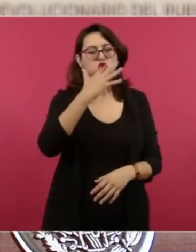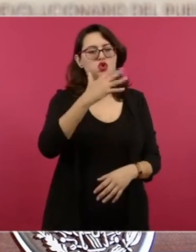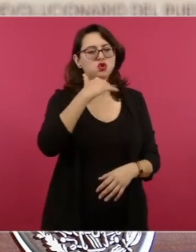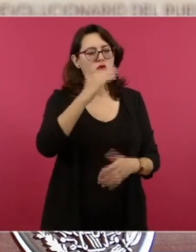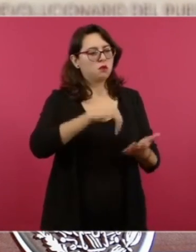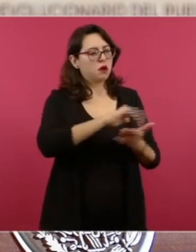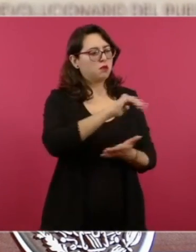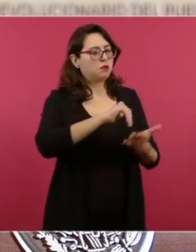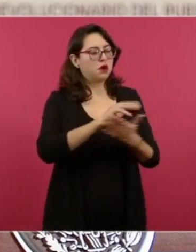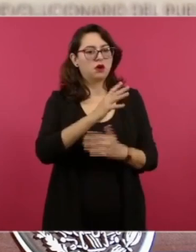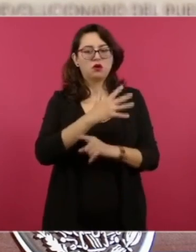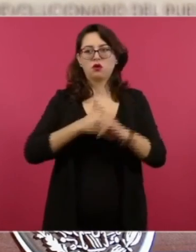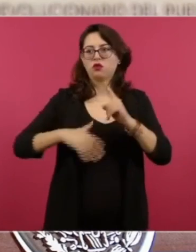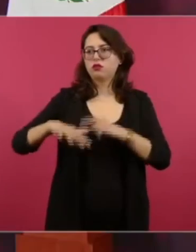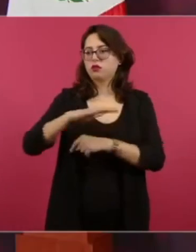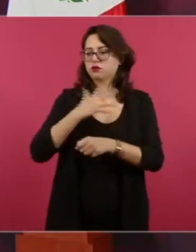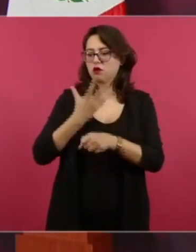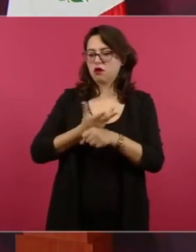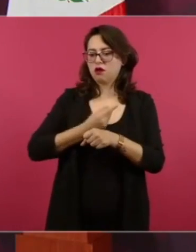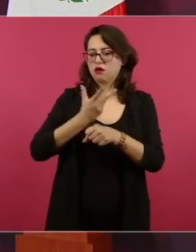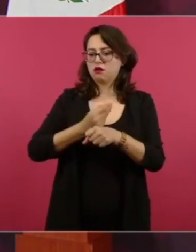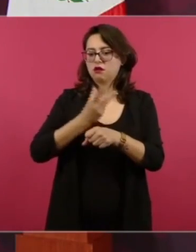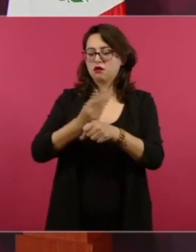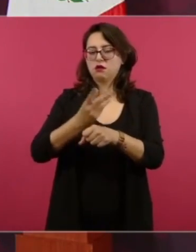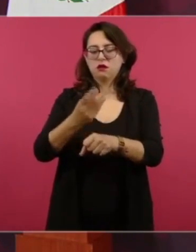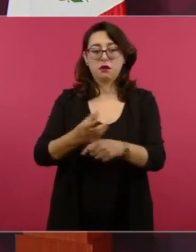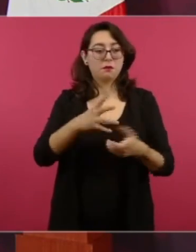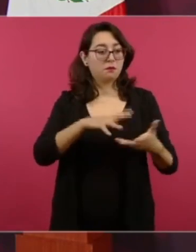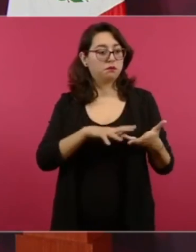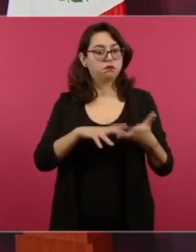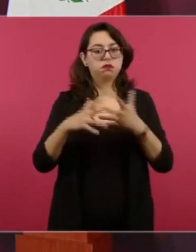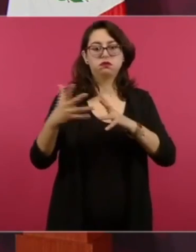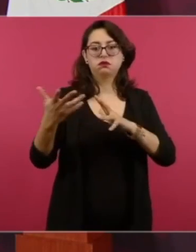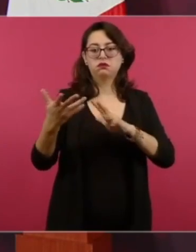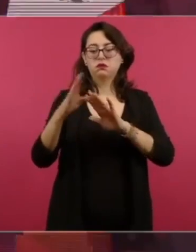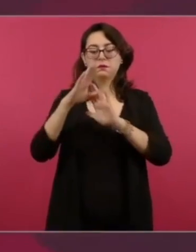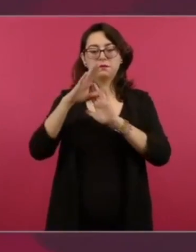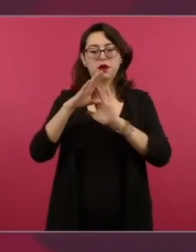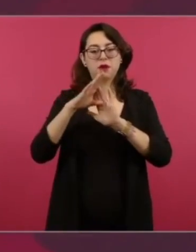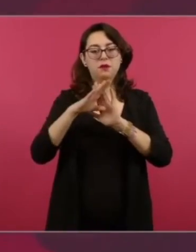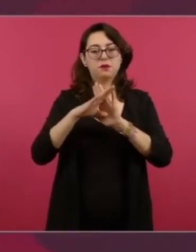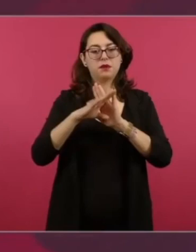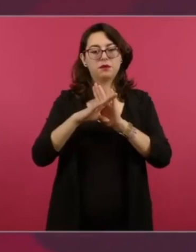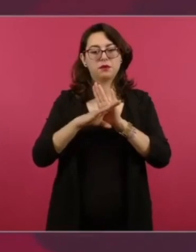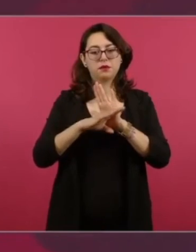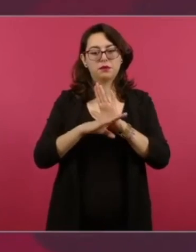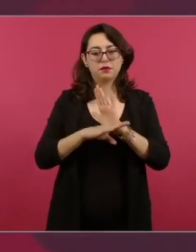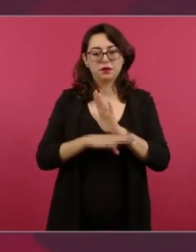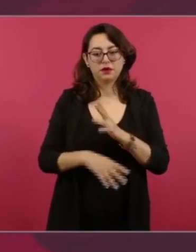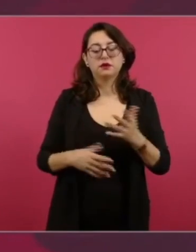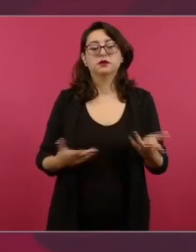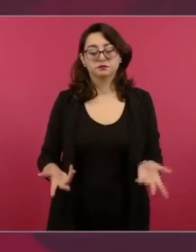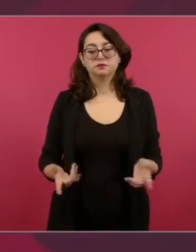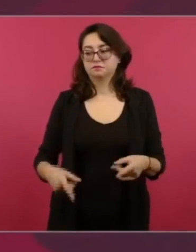se logra avanzar mucho. Y eso es lo que hemos hecho en el país, atender a